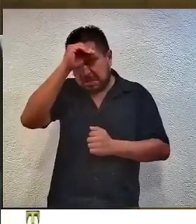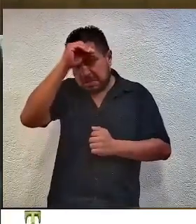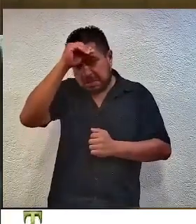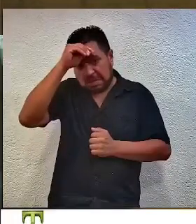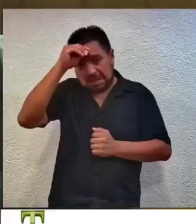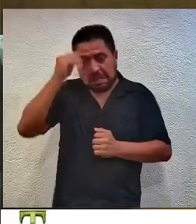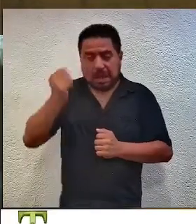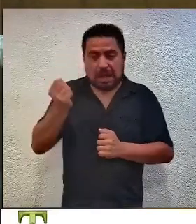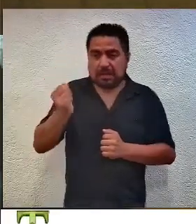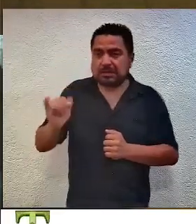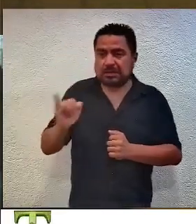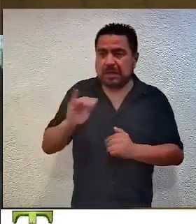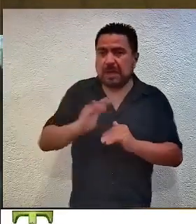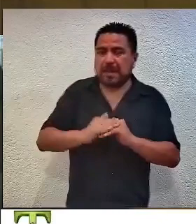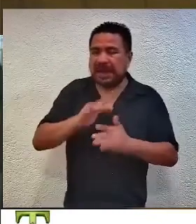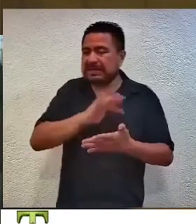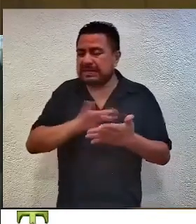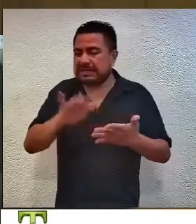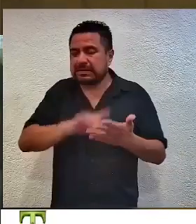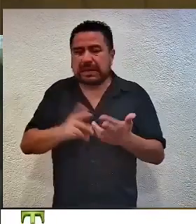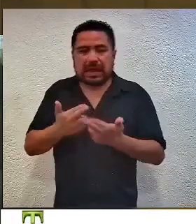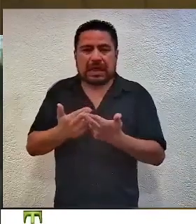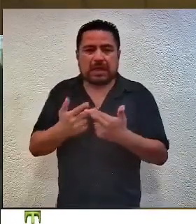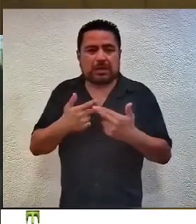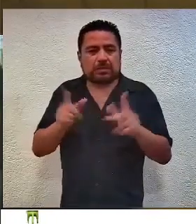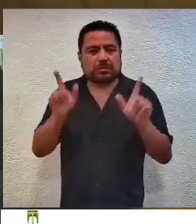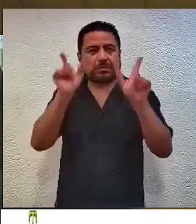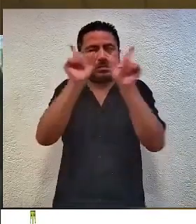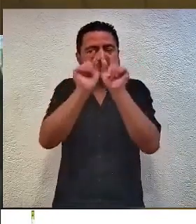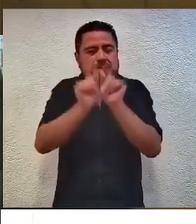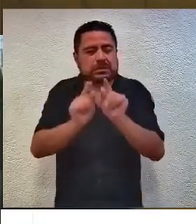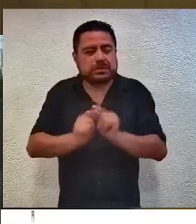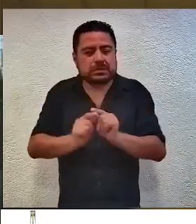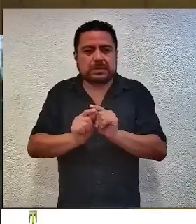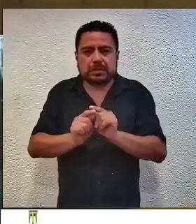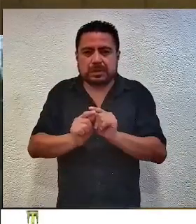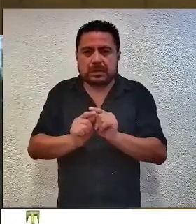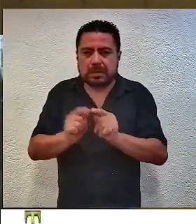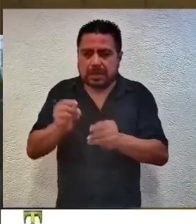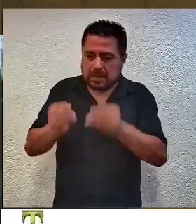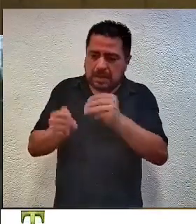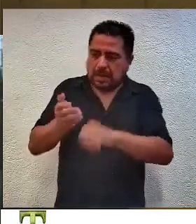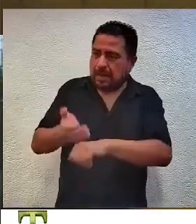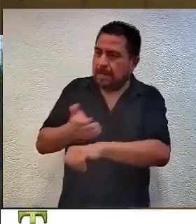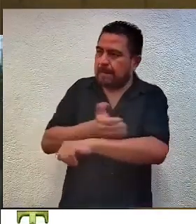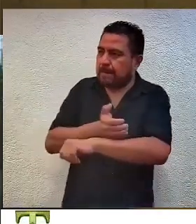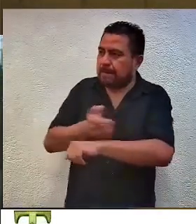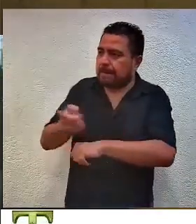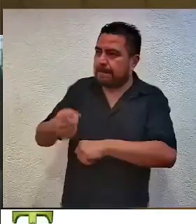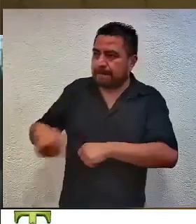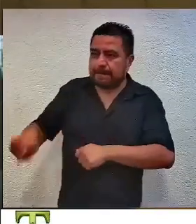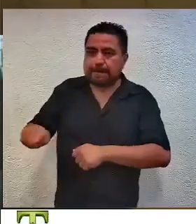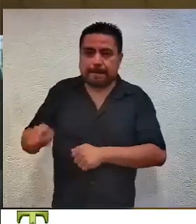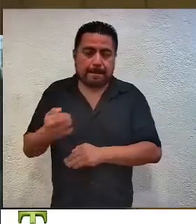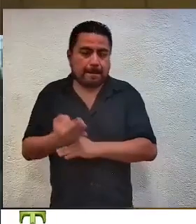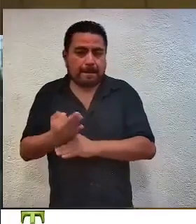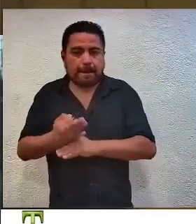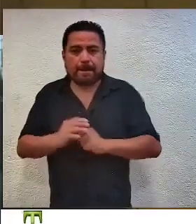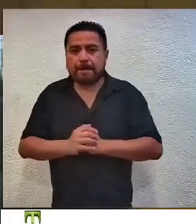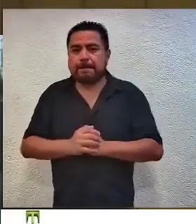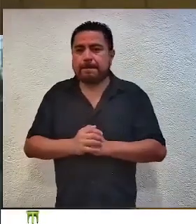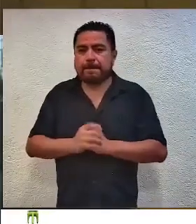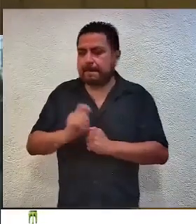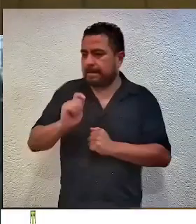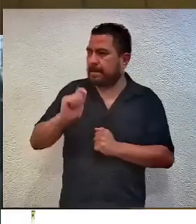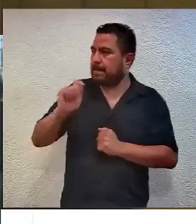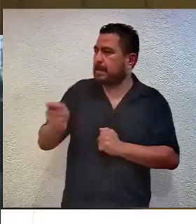tan abundante lectura yo sintetizaría, compañero magistrado, compañeras magistradas, ha sido premisa